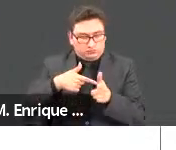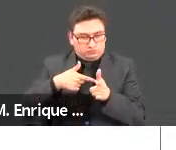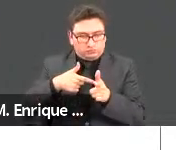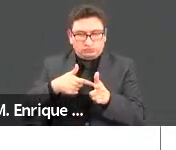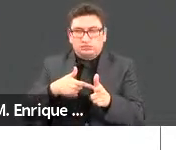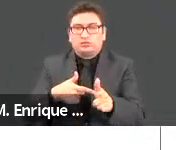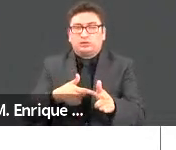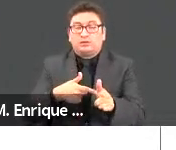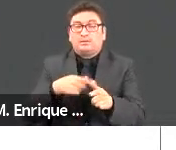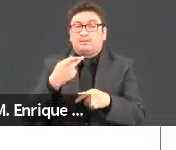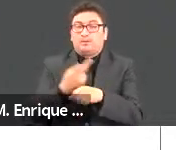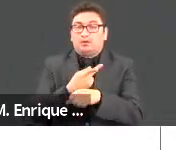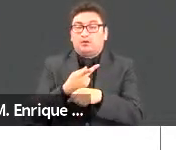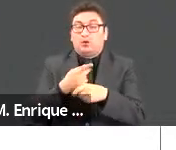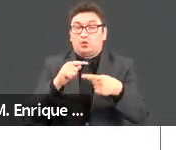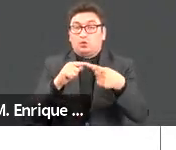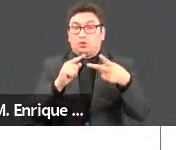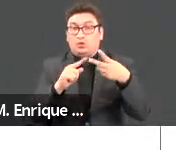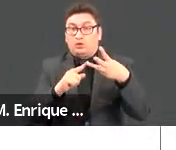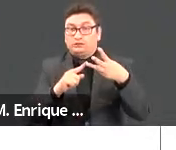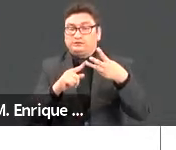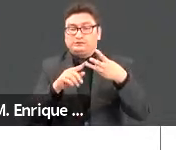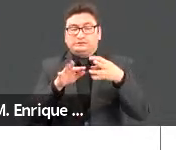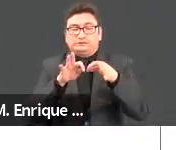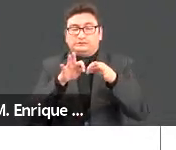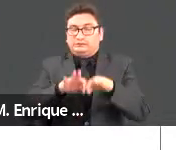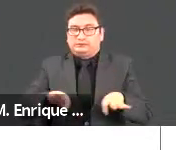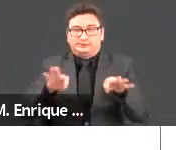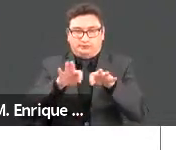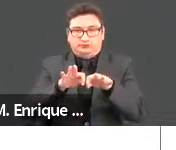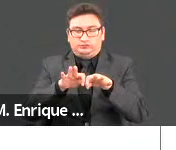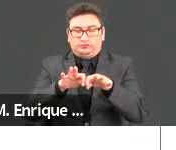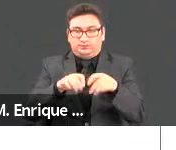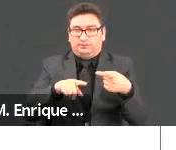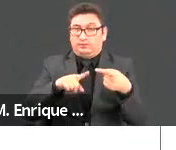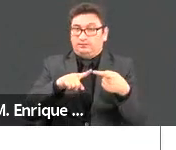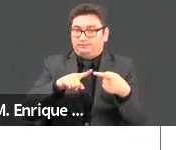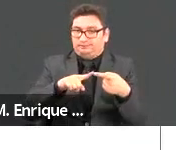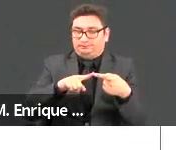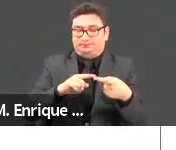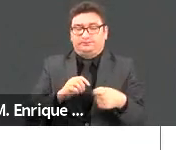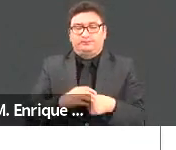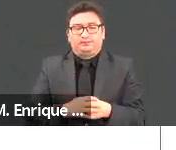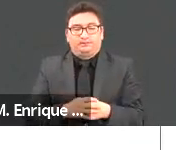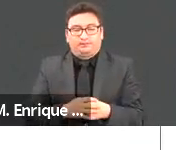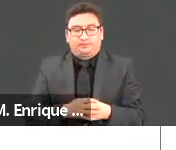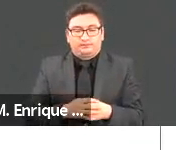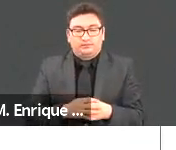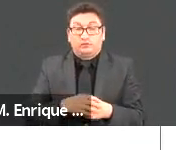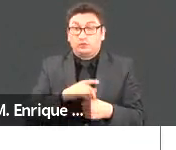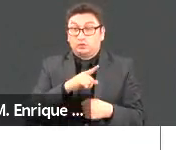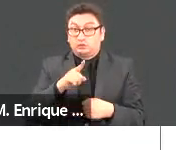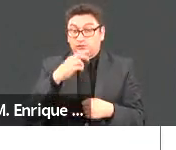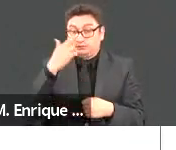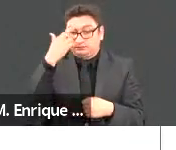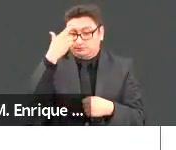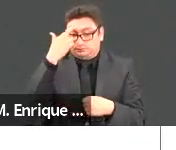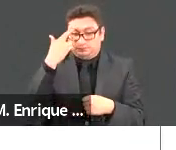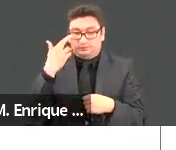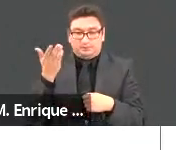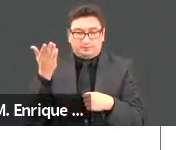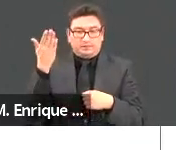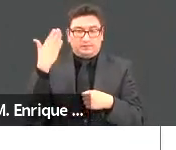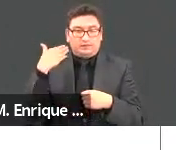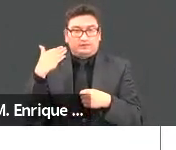podríamos decir, 3 acontecimientos relevantes. Primero, ¿se acuerdan de que se mantenía